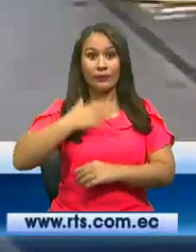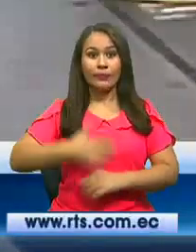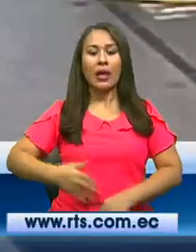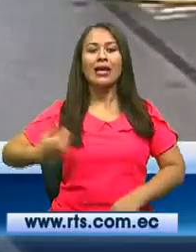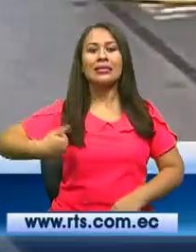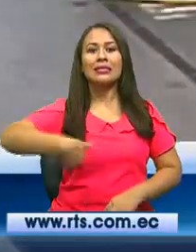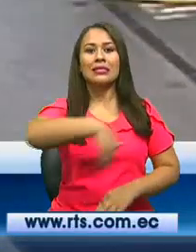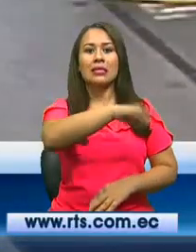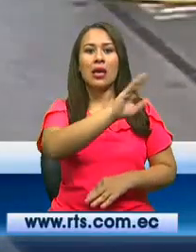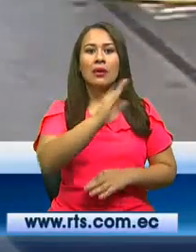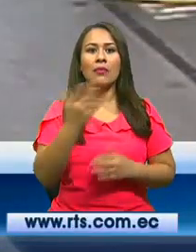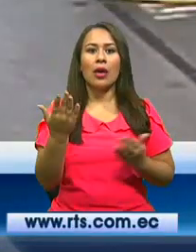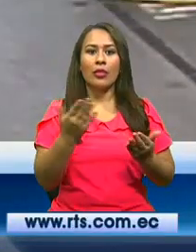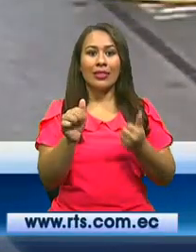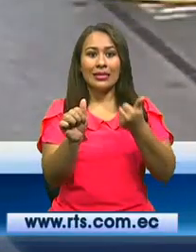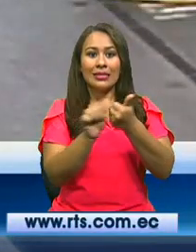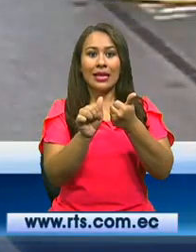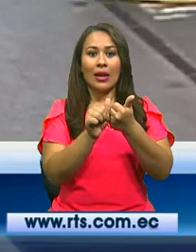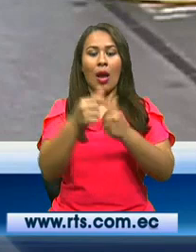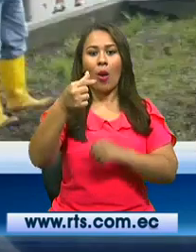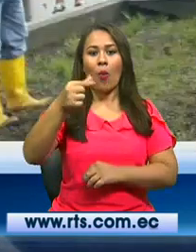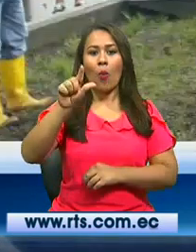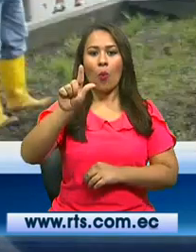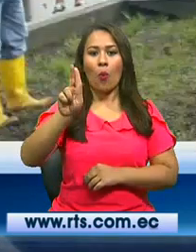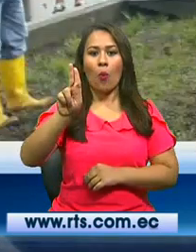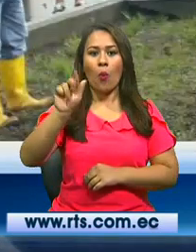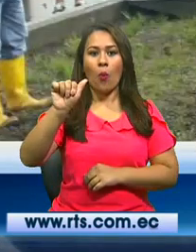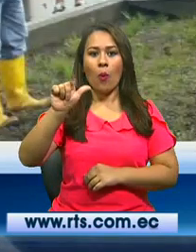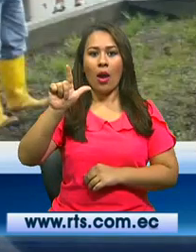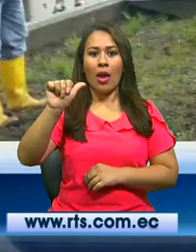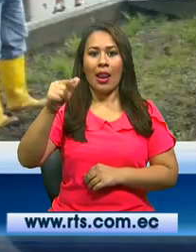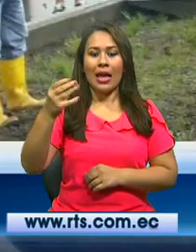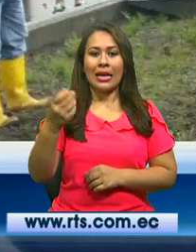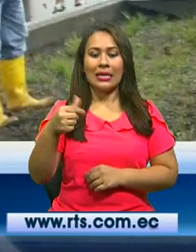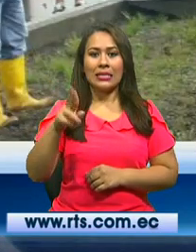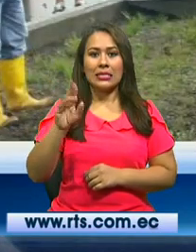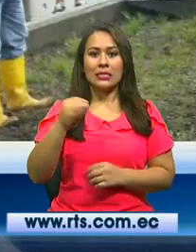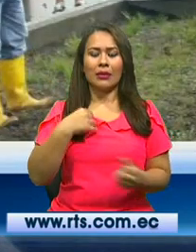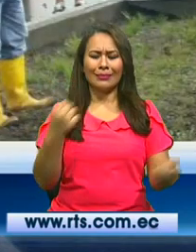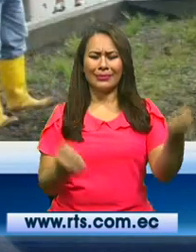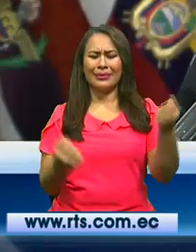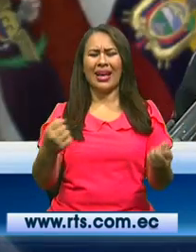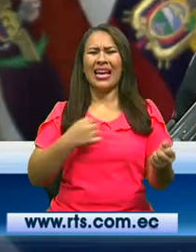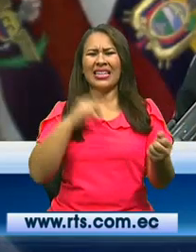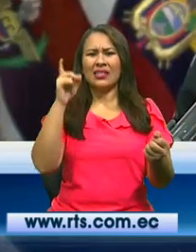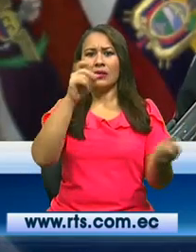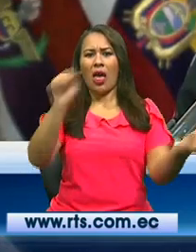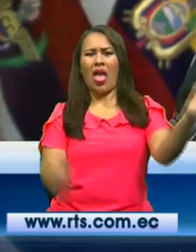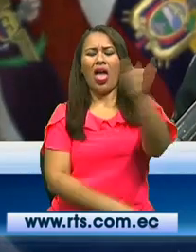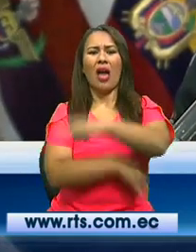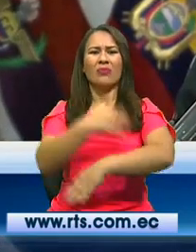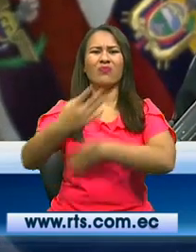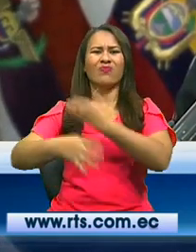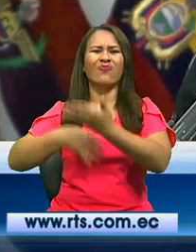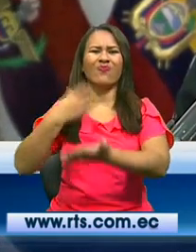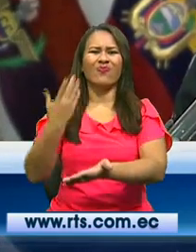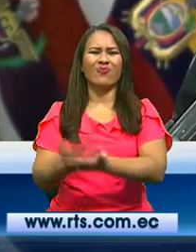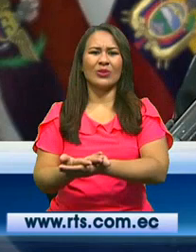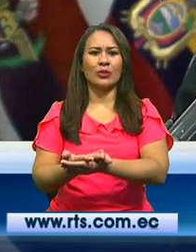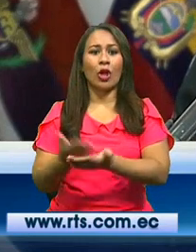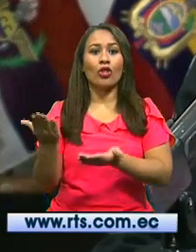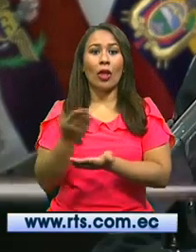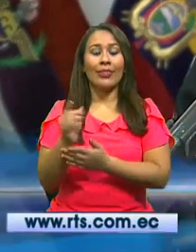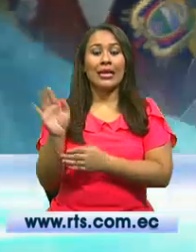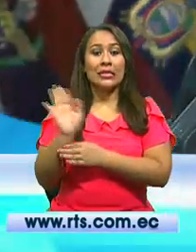A 2 kilómetros de llegar a la ciudad de Gualaquiza, el chofer del vehículo militar perdió pista y se volcó. Transportaba desde Zamora